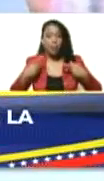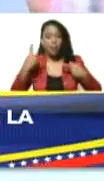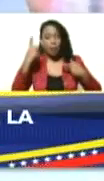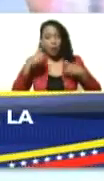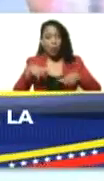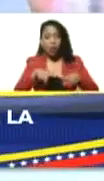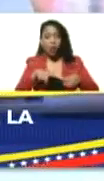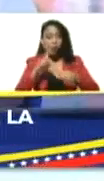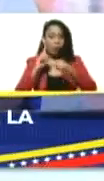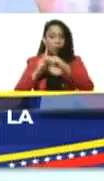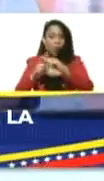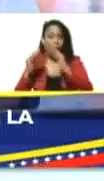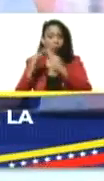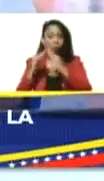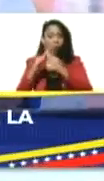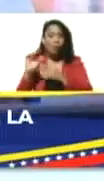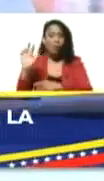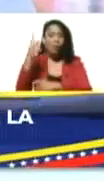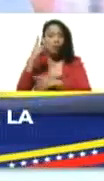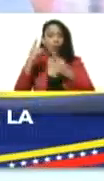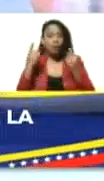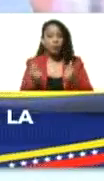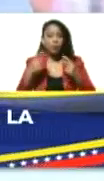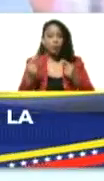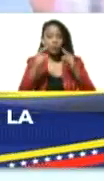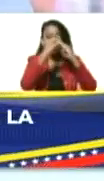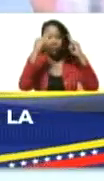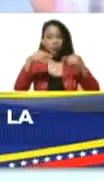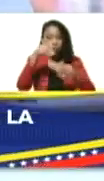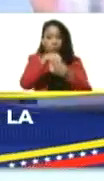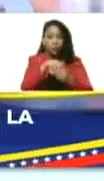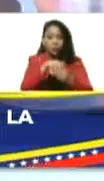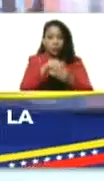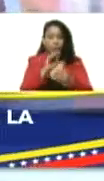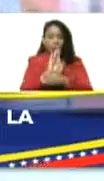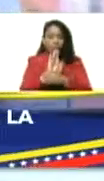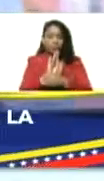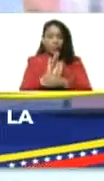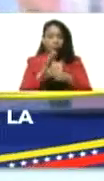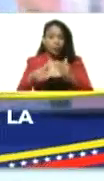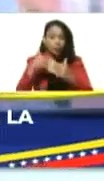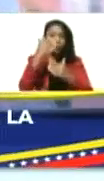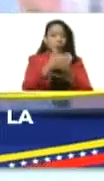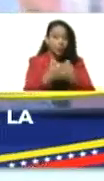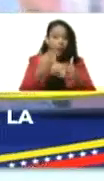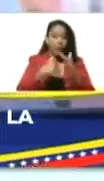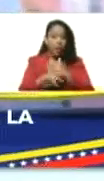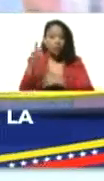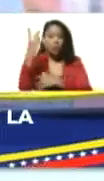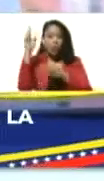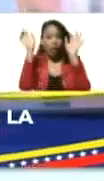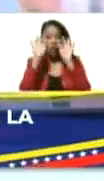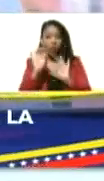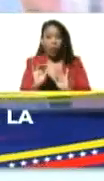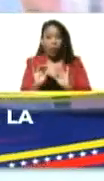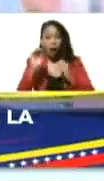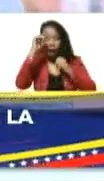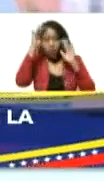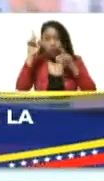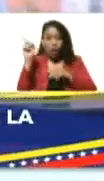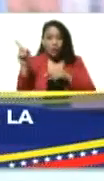diagnosticar las viviendas y tercero activar refugios junto con COPREDIC. Y luego se va a una segunda fase, atender